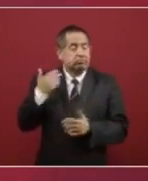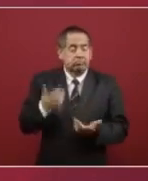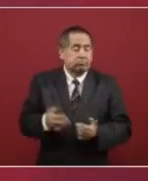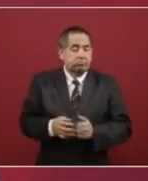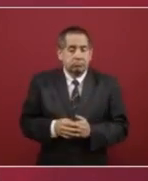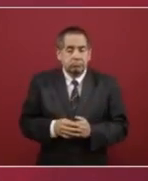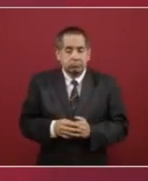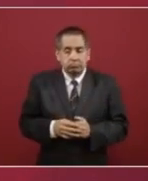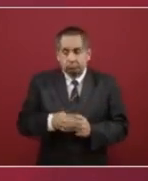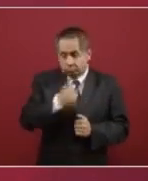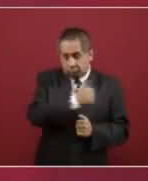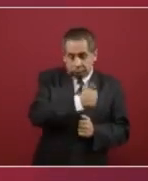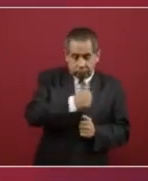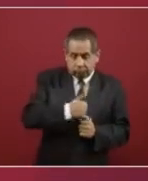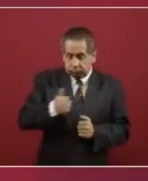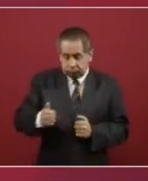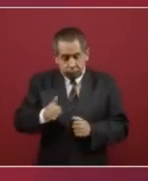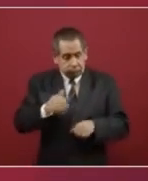en cada una de las ternas